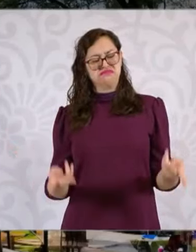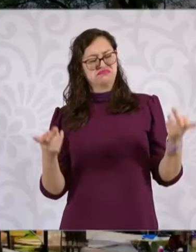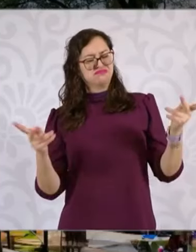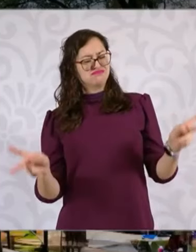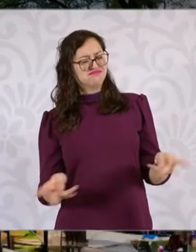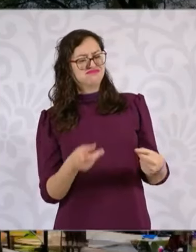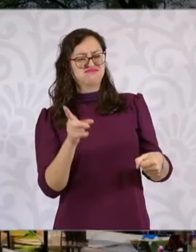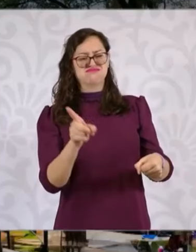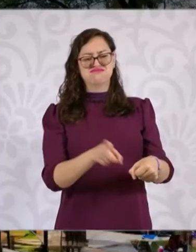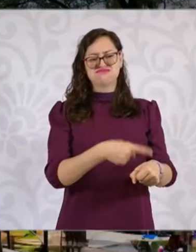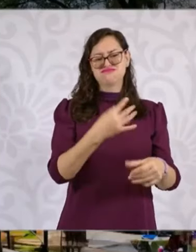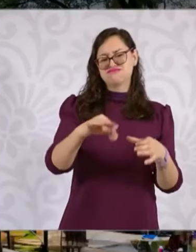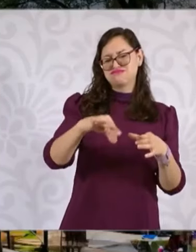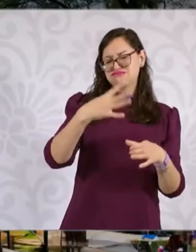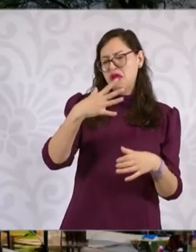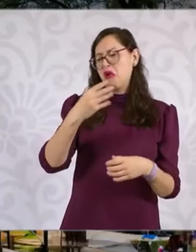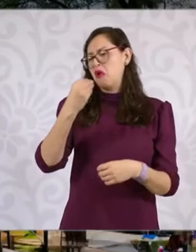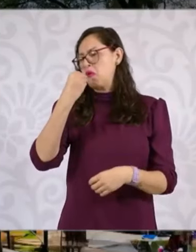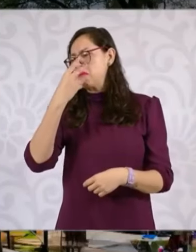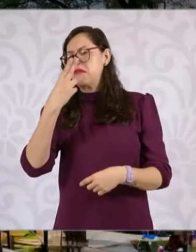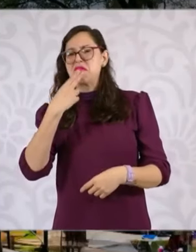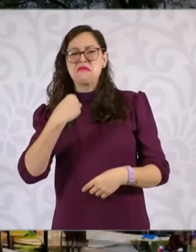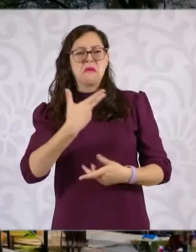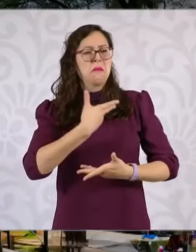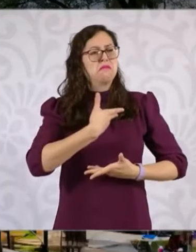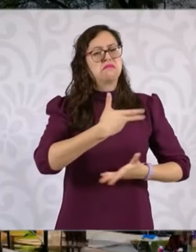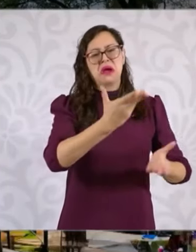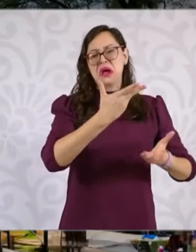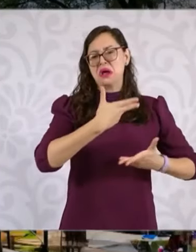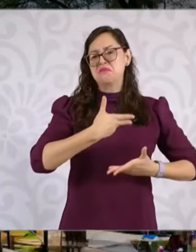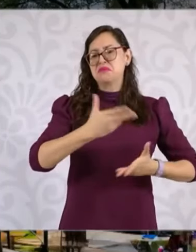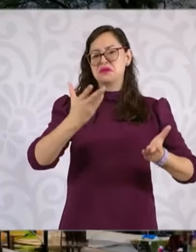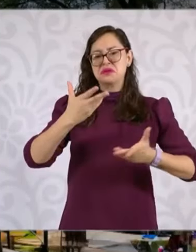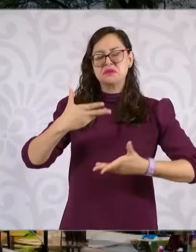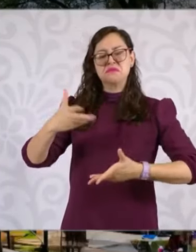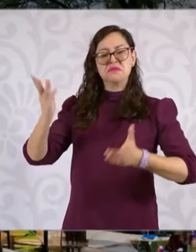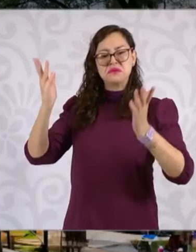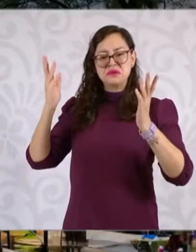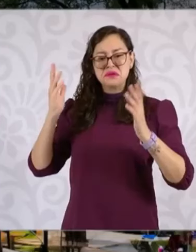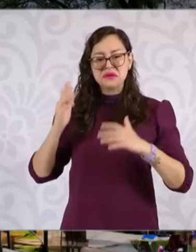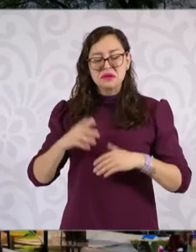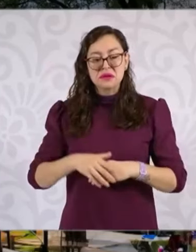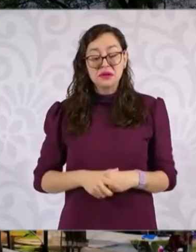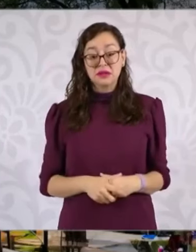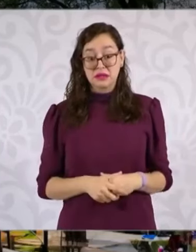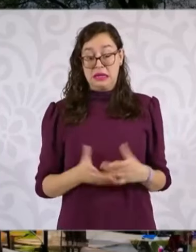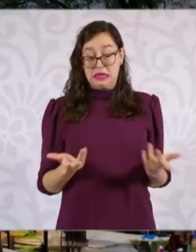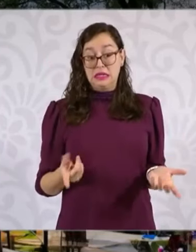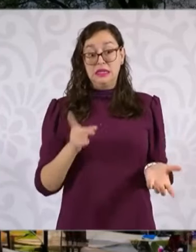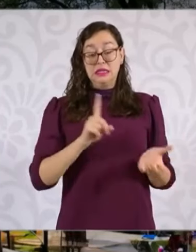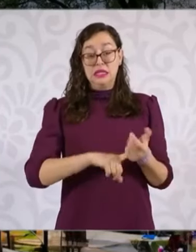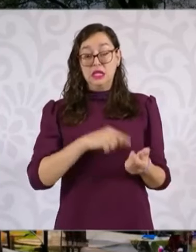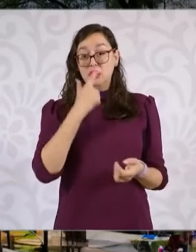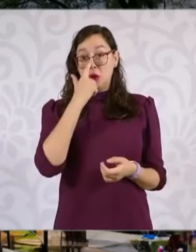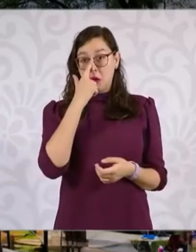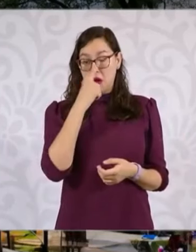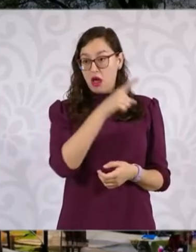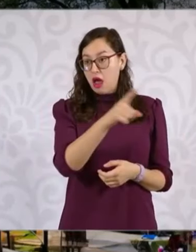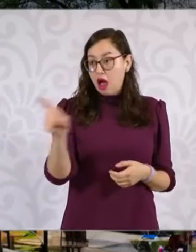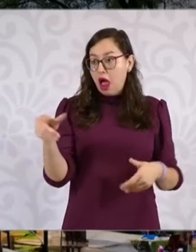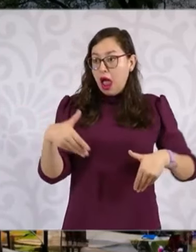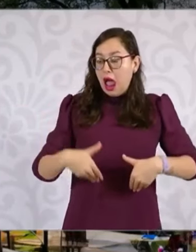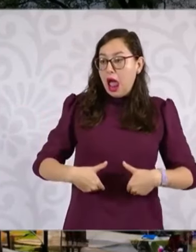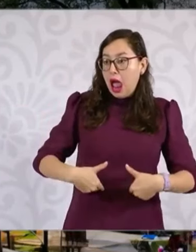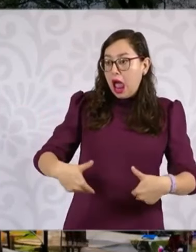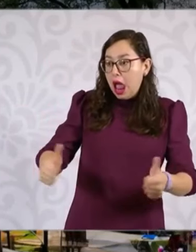productos y hubo campañas incluso contra el hambre que la promovían las